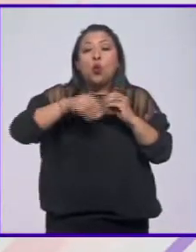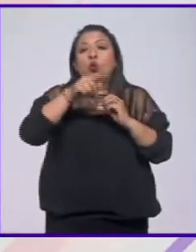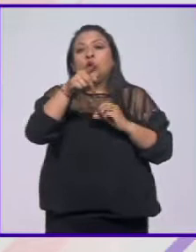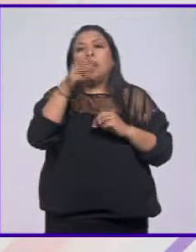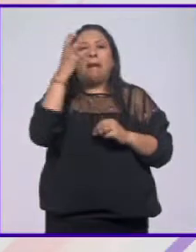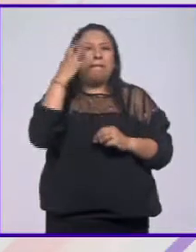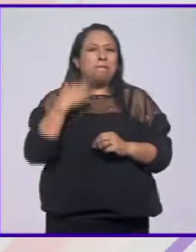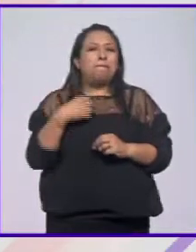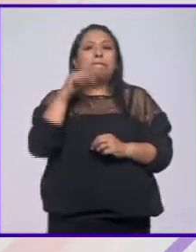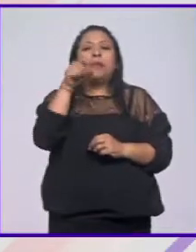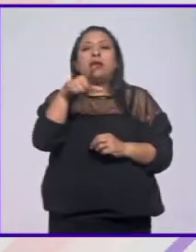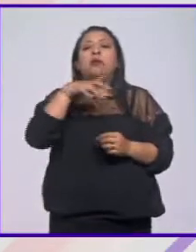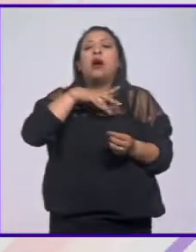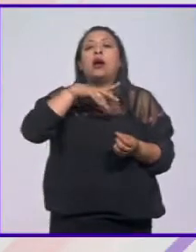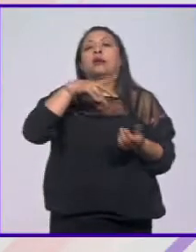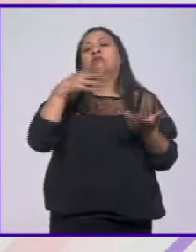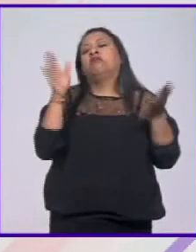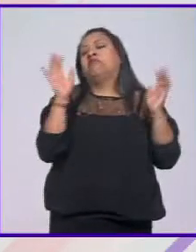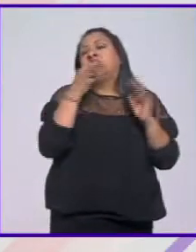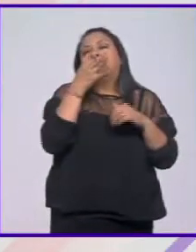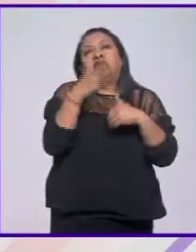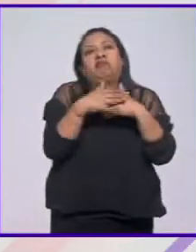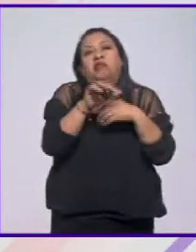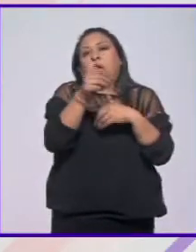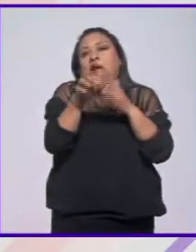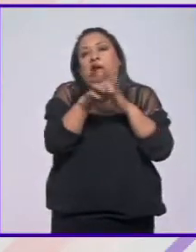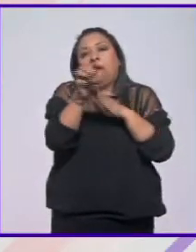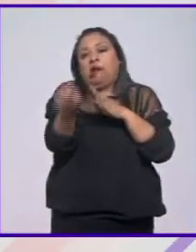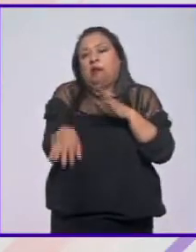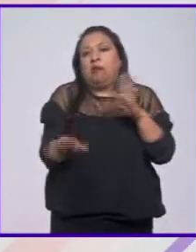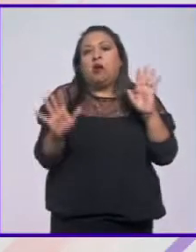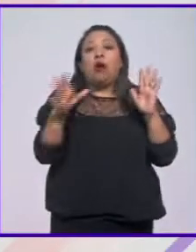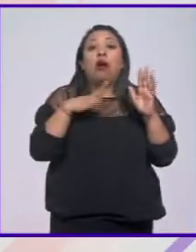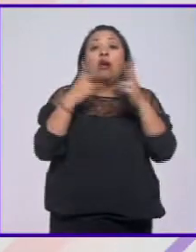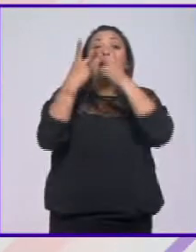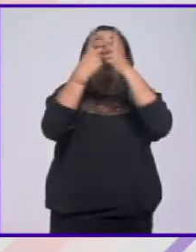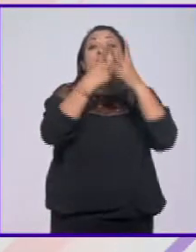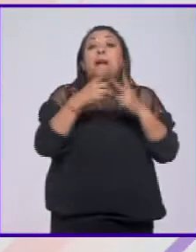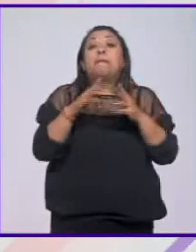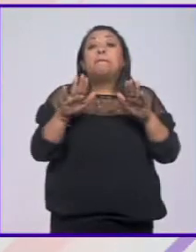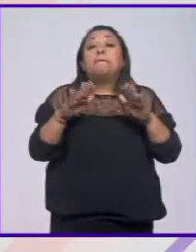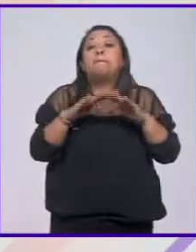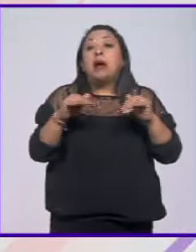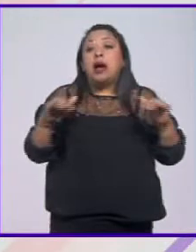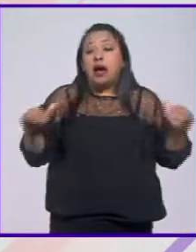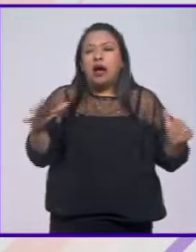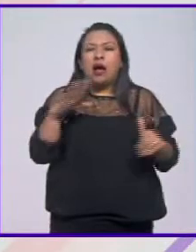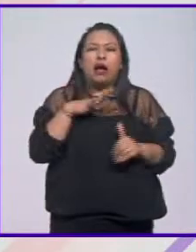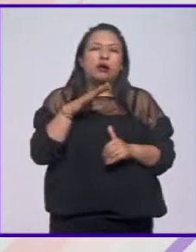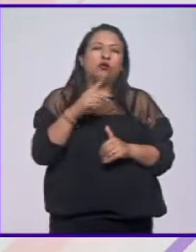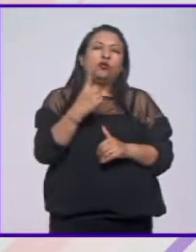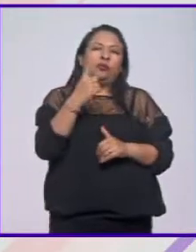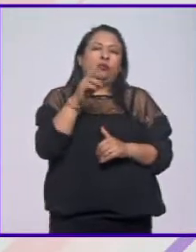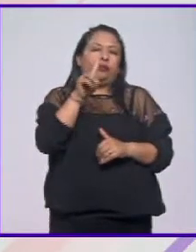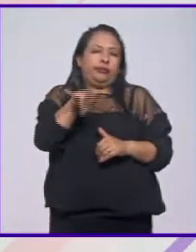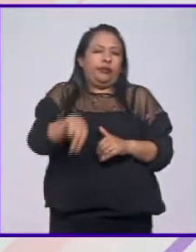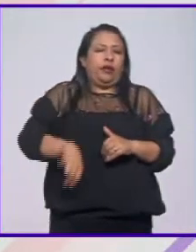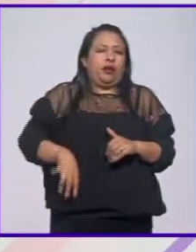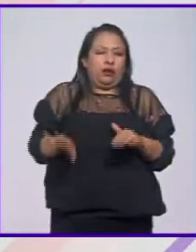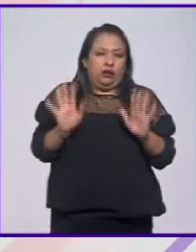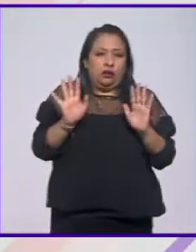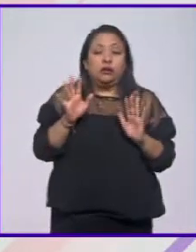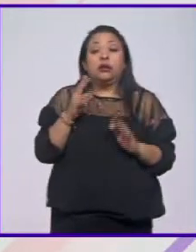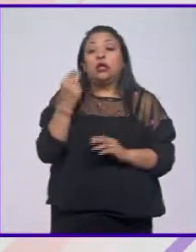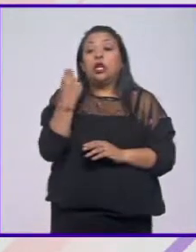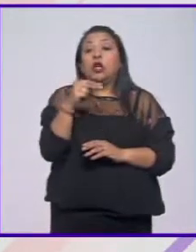jaguares también hemos encontrado, por mencionar otro ejemplo, estrellas marinas. Hay una especie que es muy interesante, el